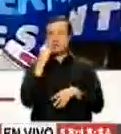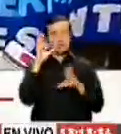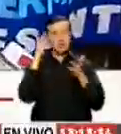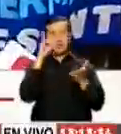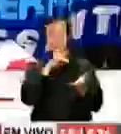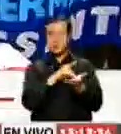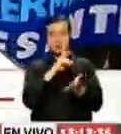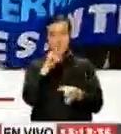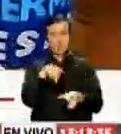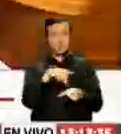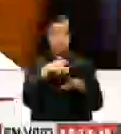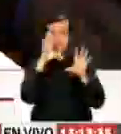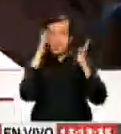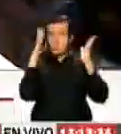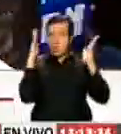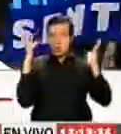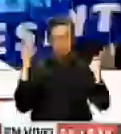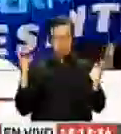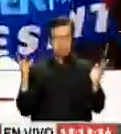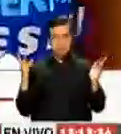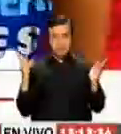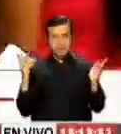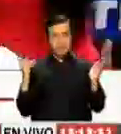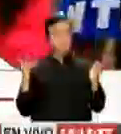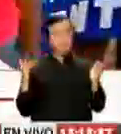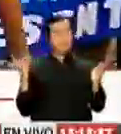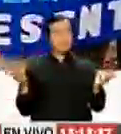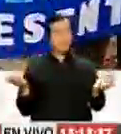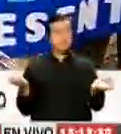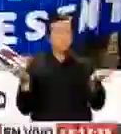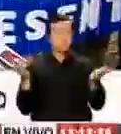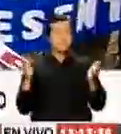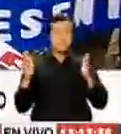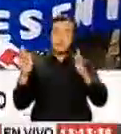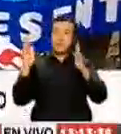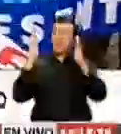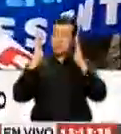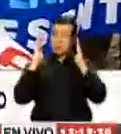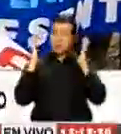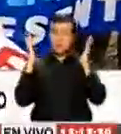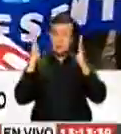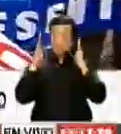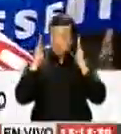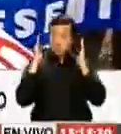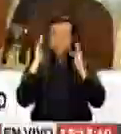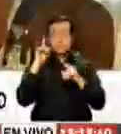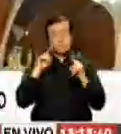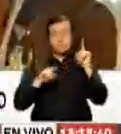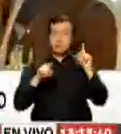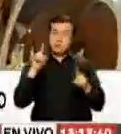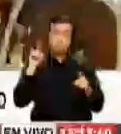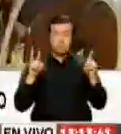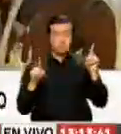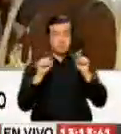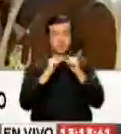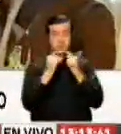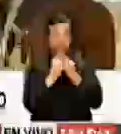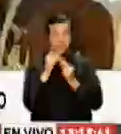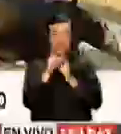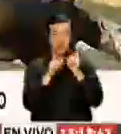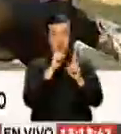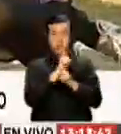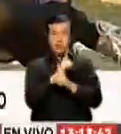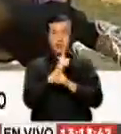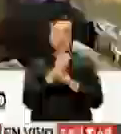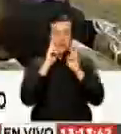médicos especializados, pues la atención es irregular. Grupos de personas con